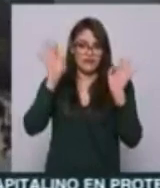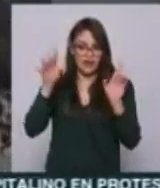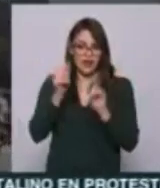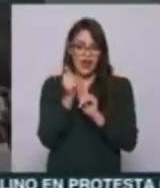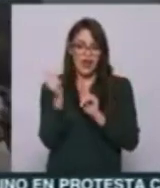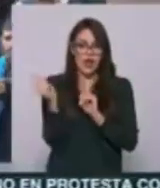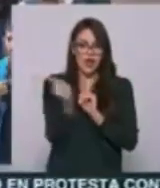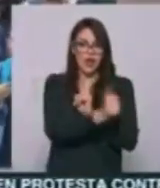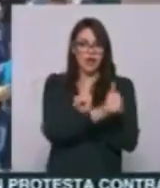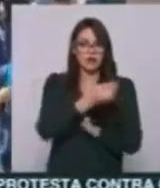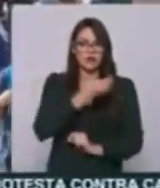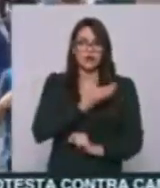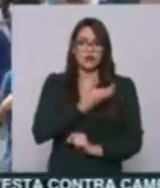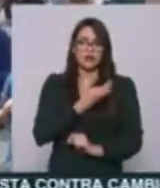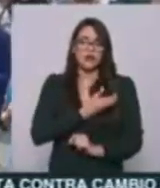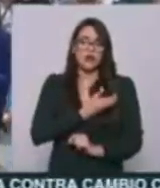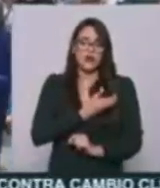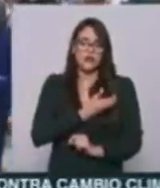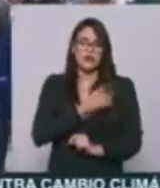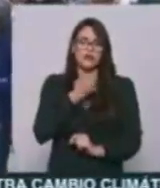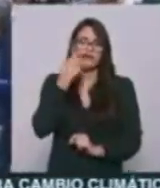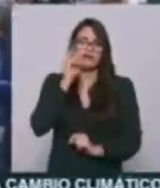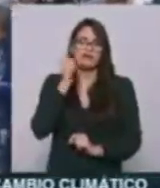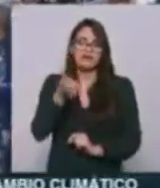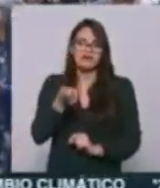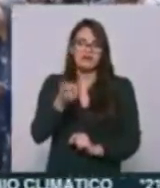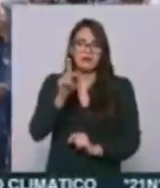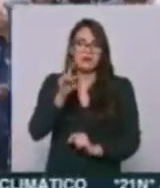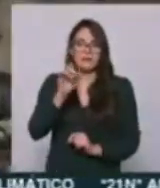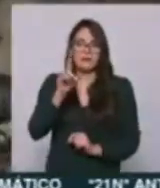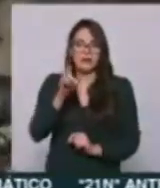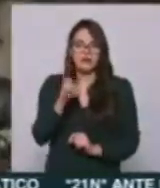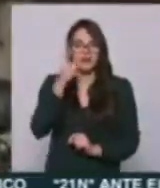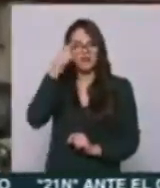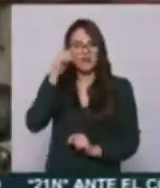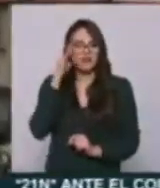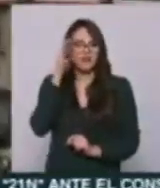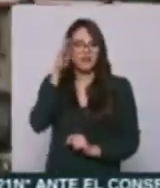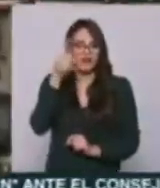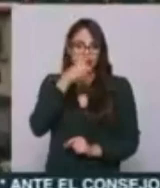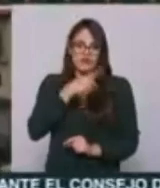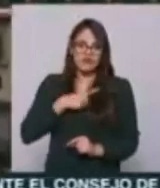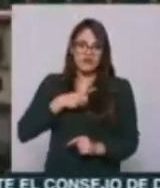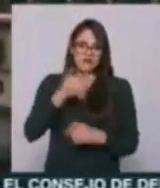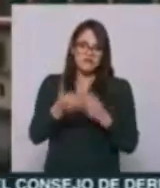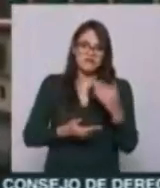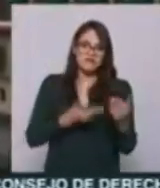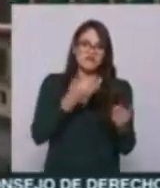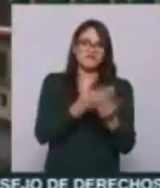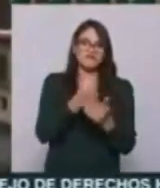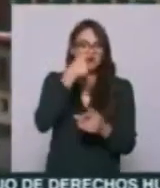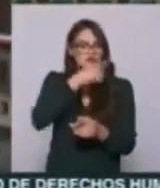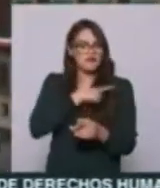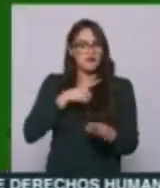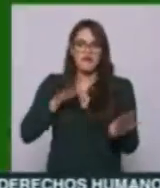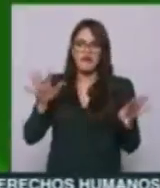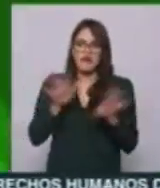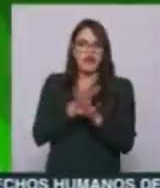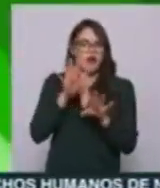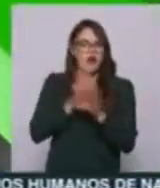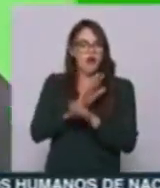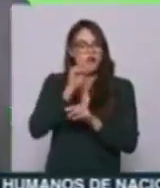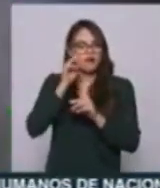hasta el Zócalo de la Ciudad de México por el Fridays for Future para exigir al gobierno acciones contra el cambio